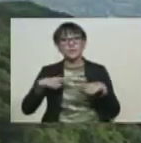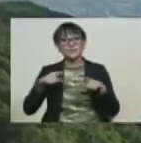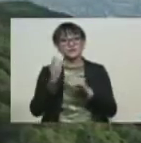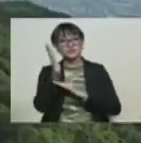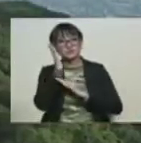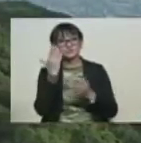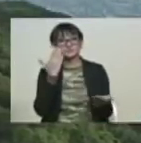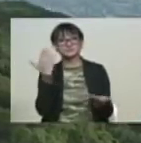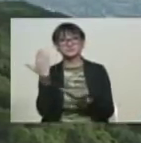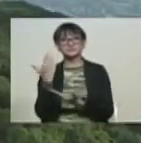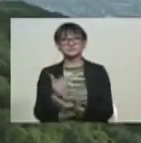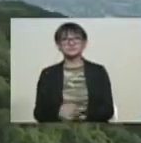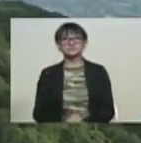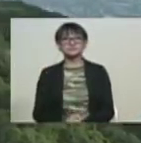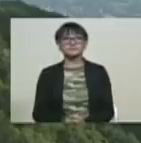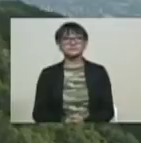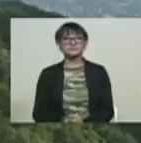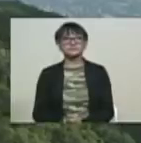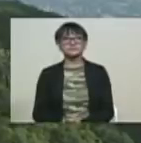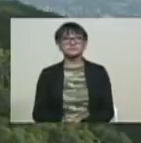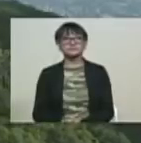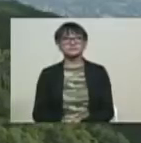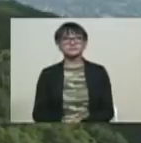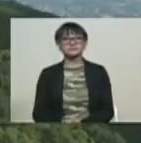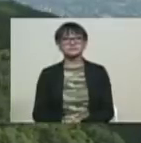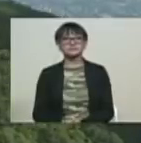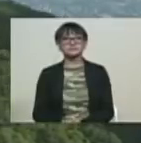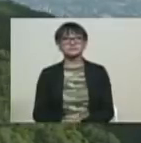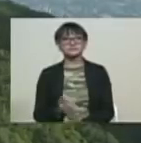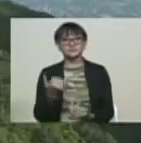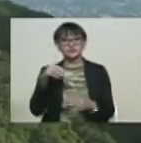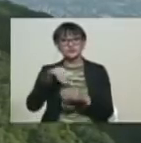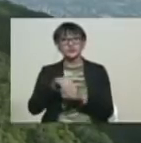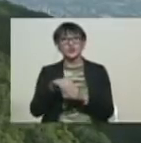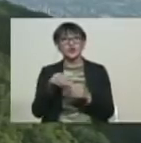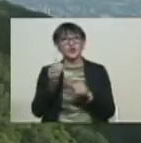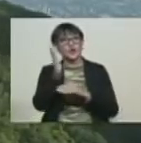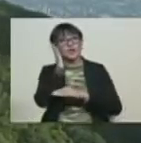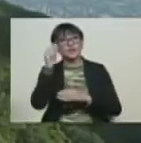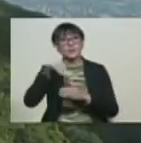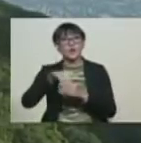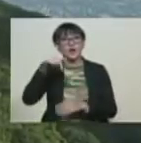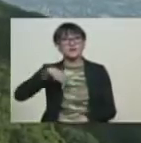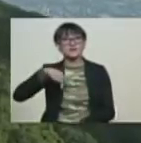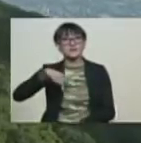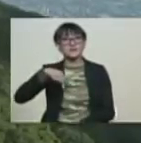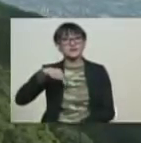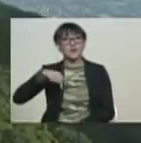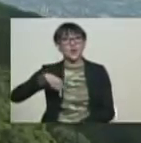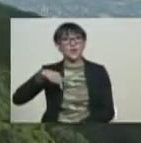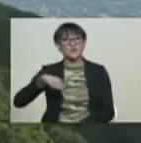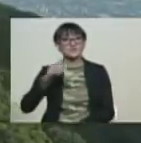Cilia. Mira esta belleza, Cilia. Bueno, hoy nos quedamos aquí, Cilia.